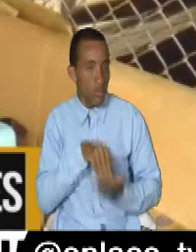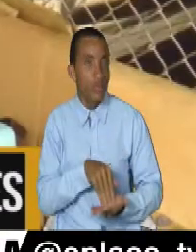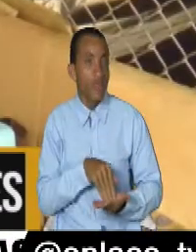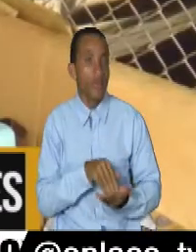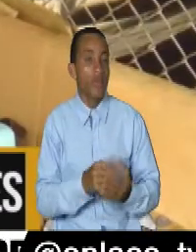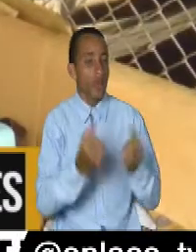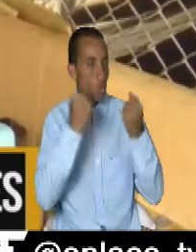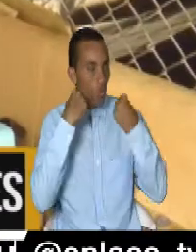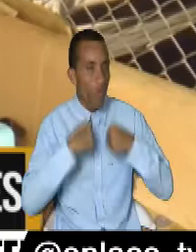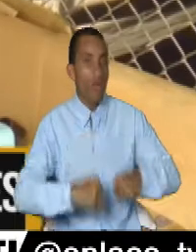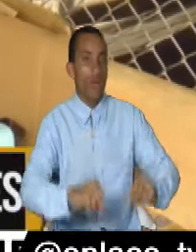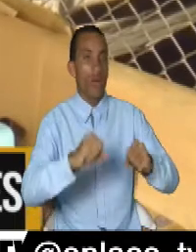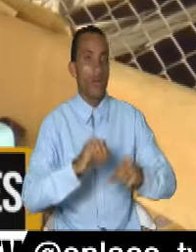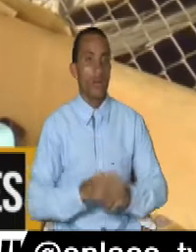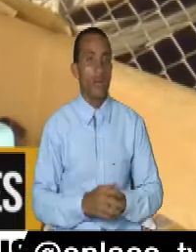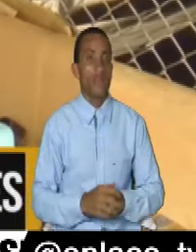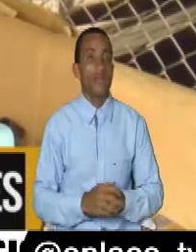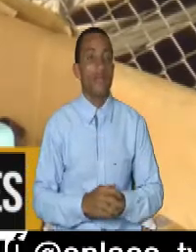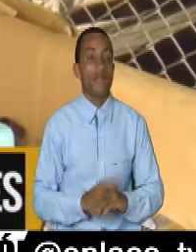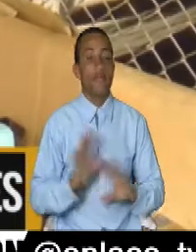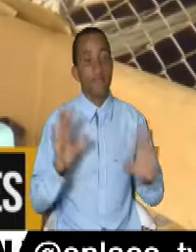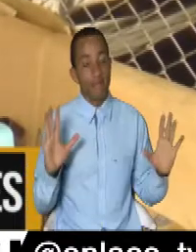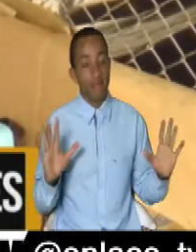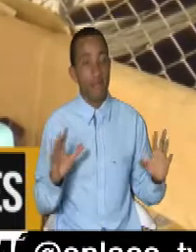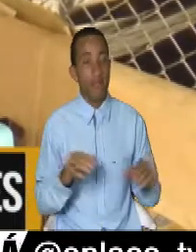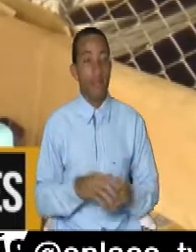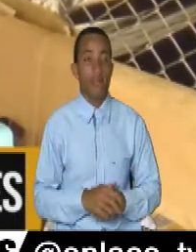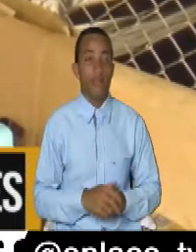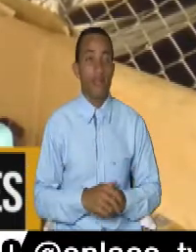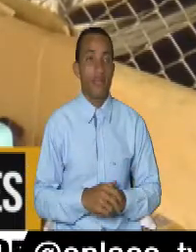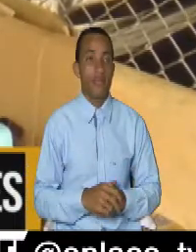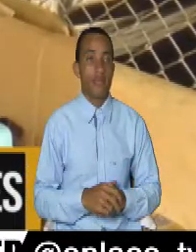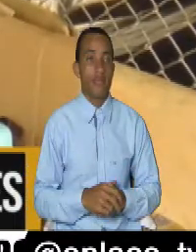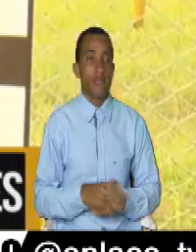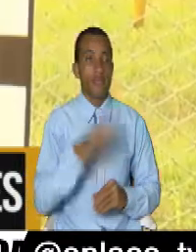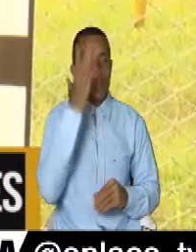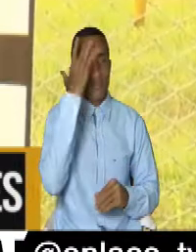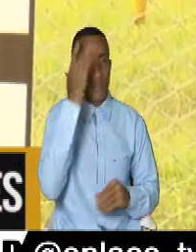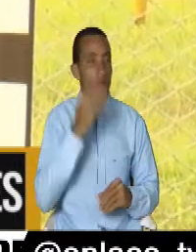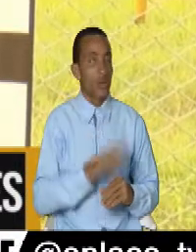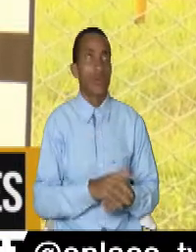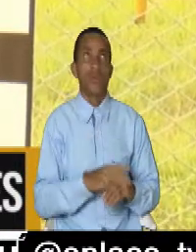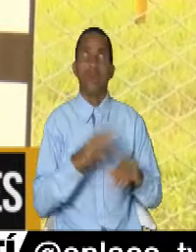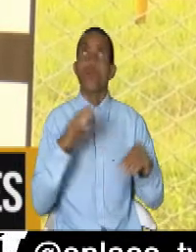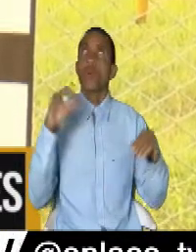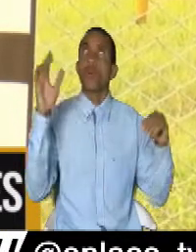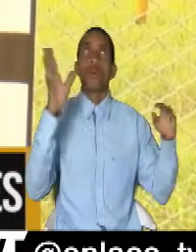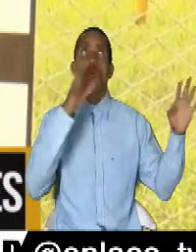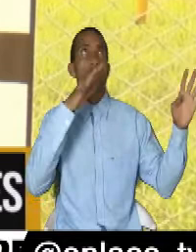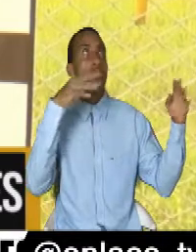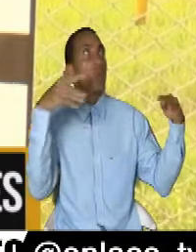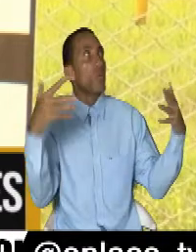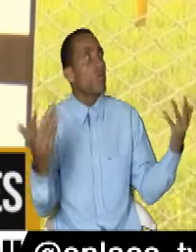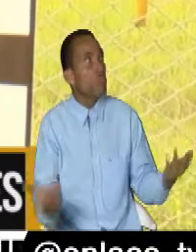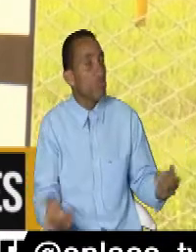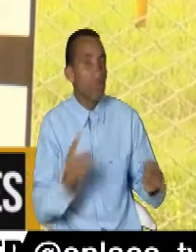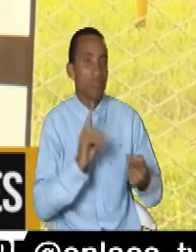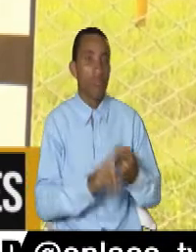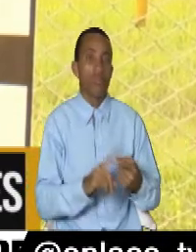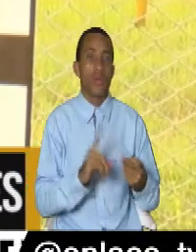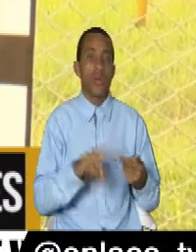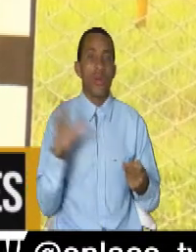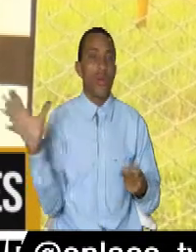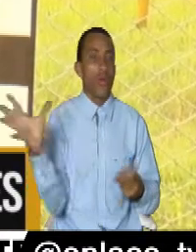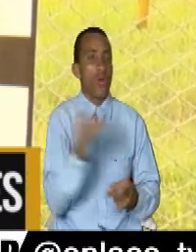de voluntad, que es lo más importante. Es increíble porque a la intemperie prácticamente, el clima, todo eso son